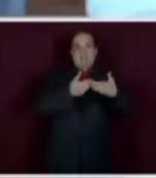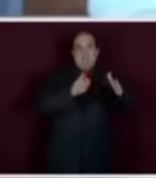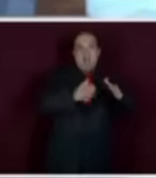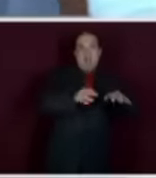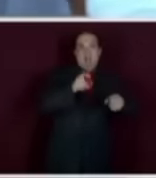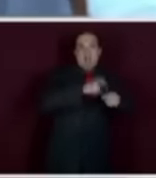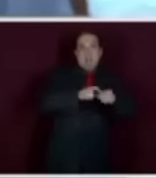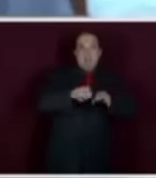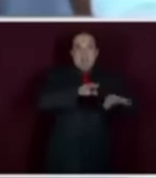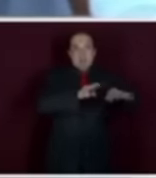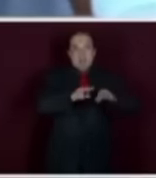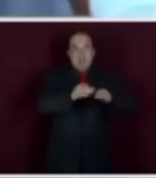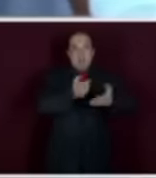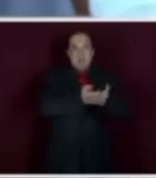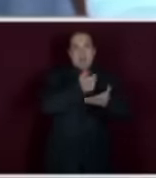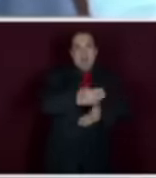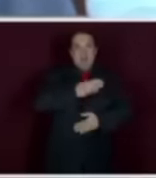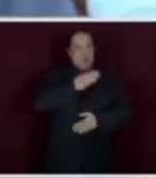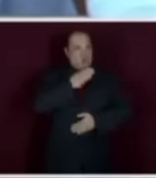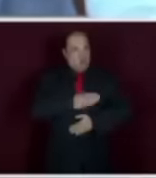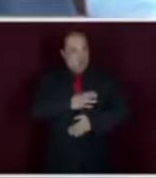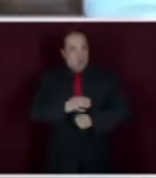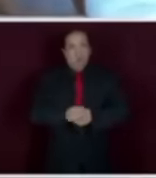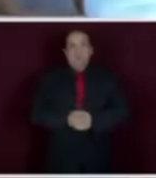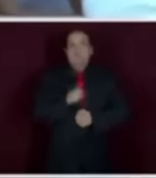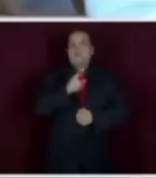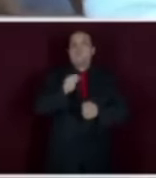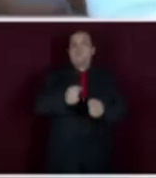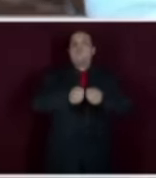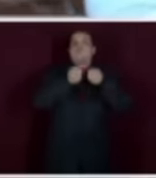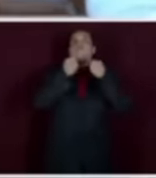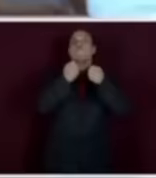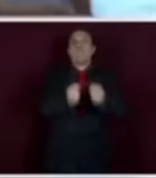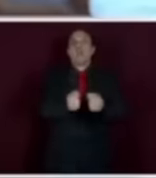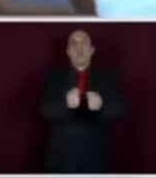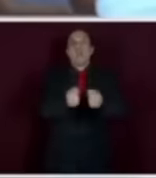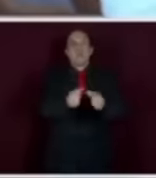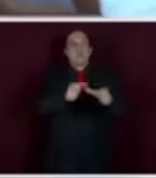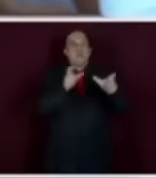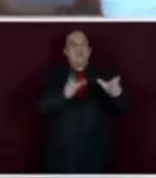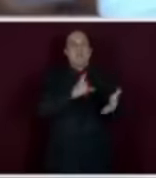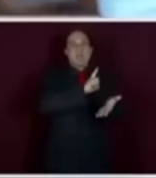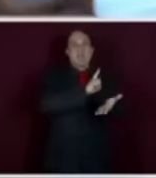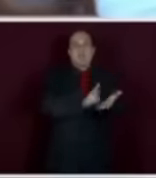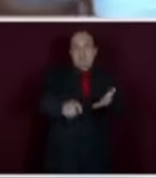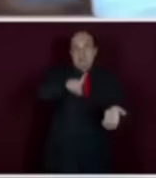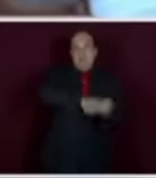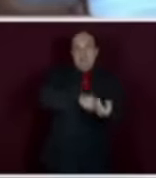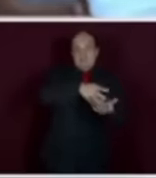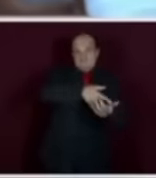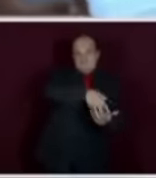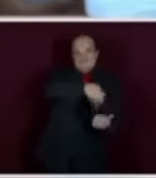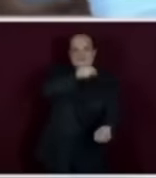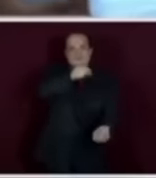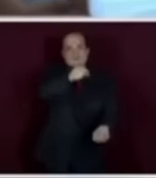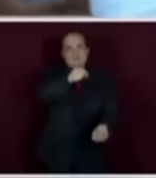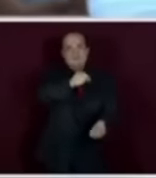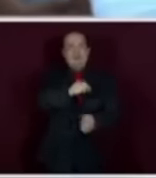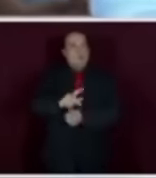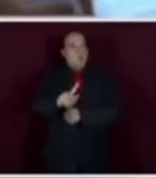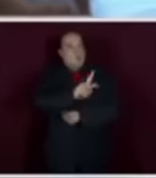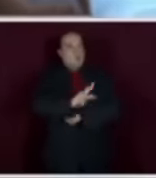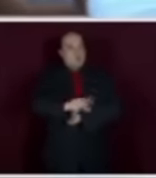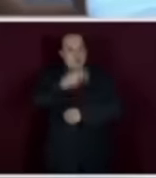salarios justos y que garanticemos los derechos constitucionales del pueblo